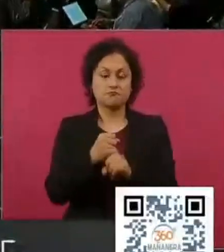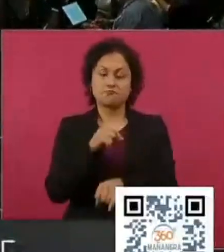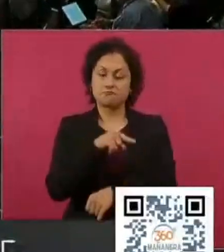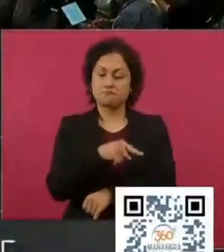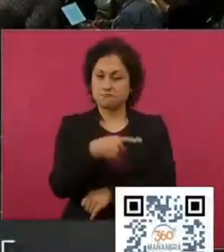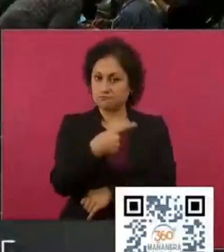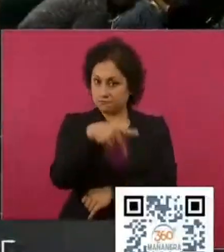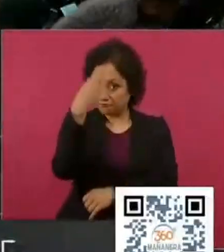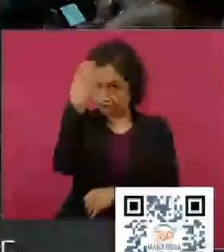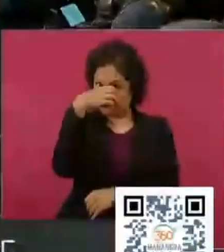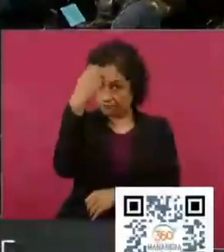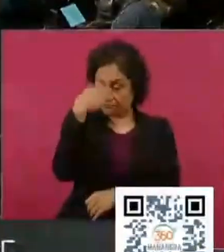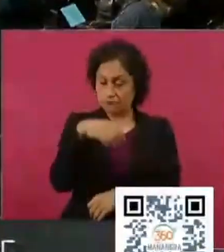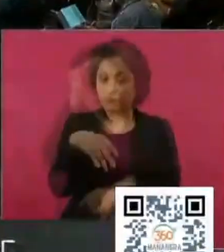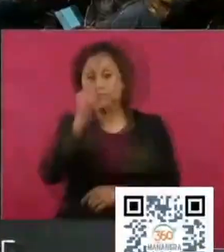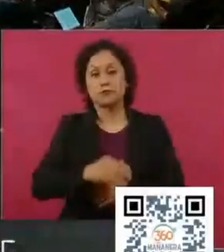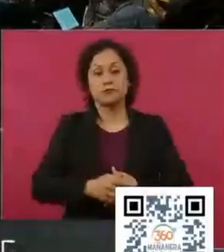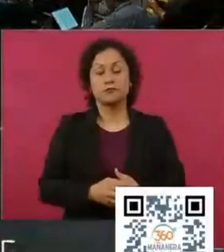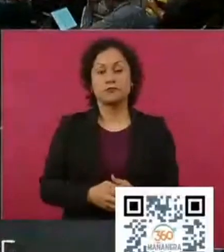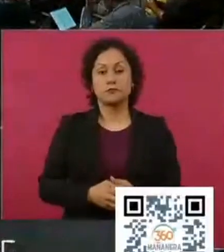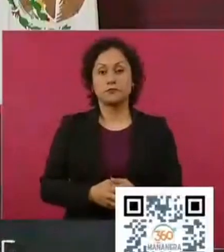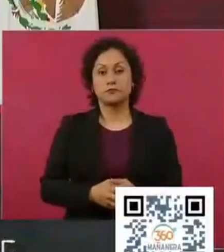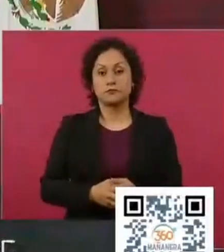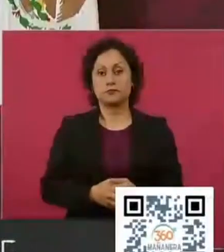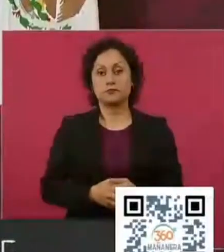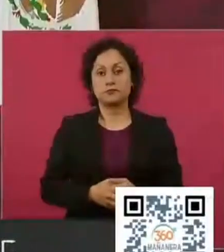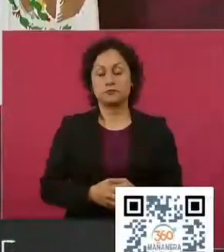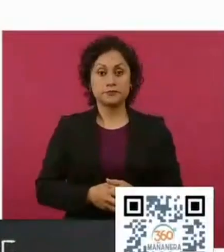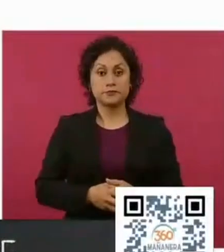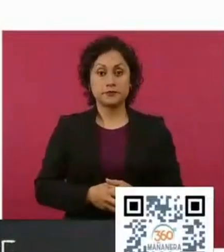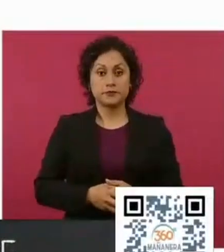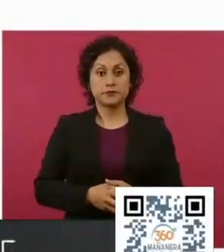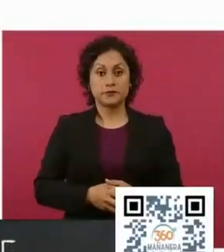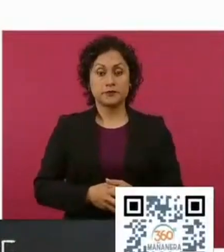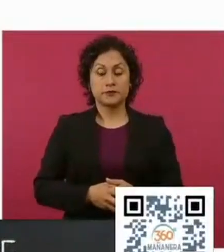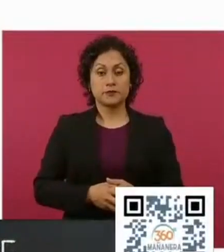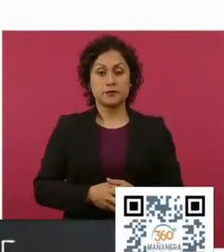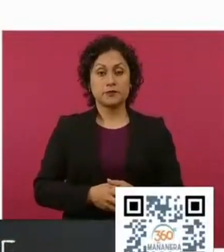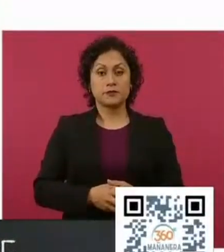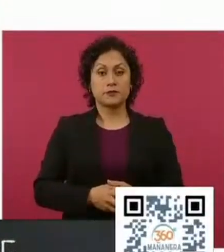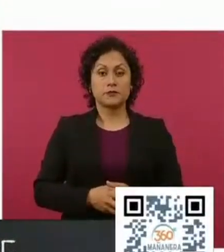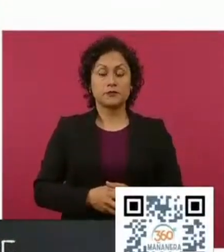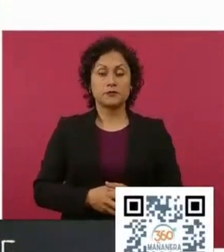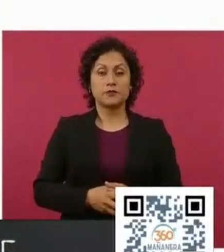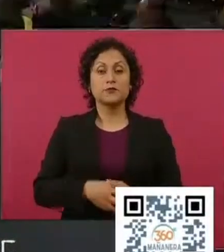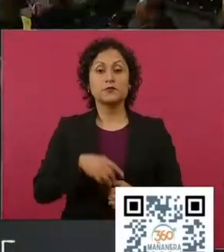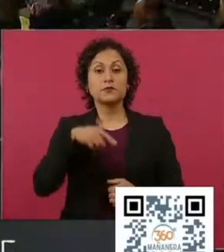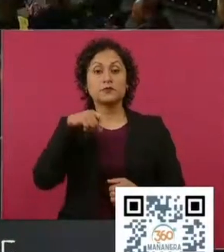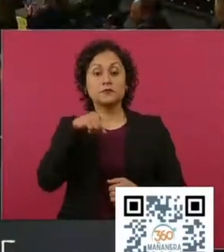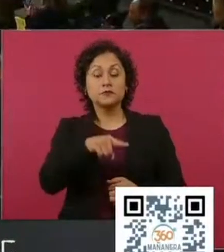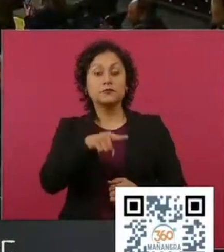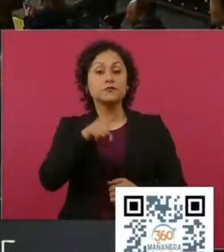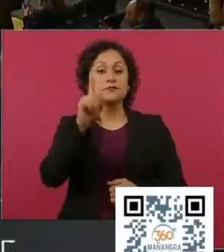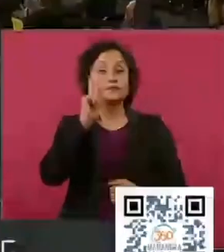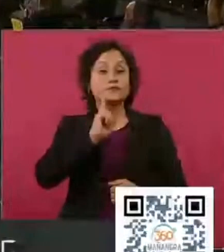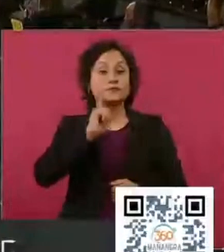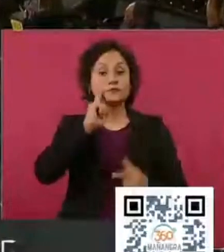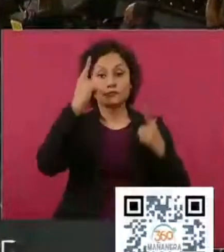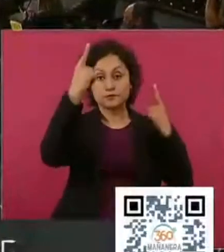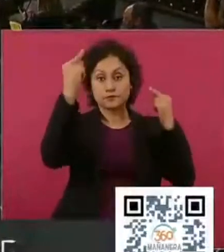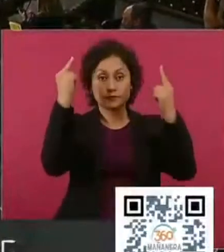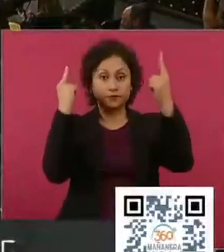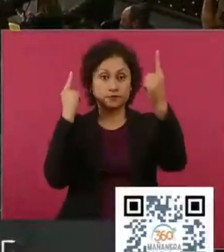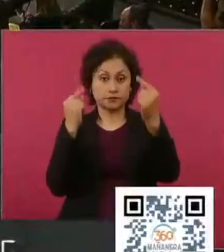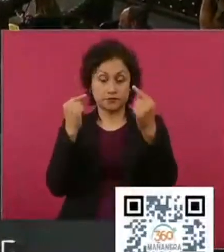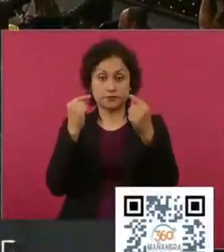es una mujer muy inteligente capaz es egresada de la facultad de